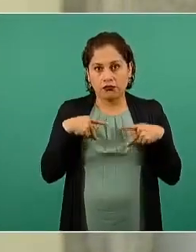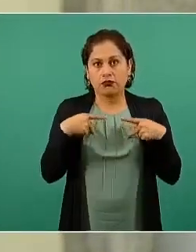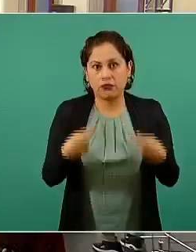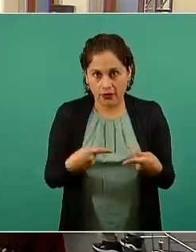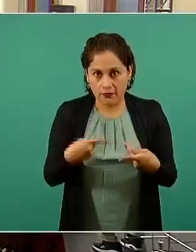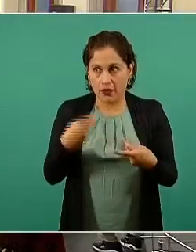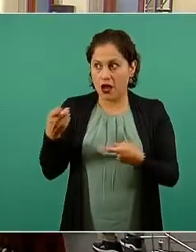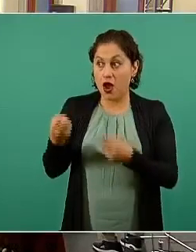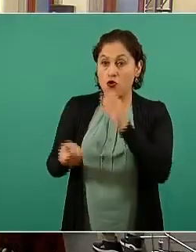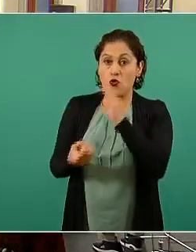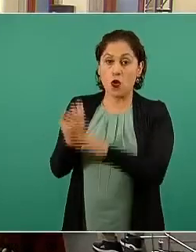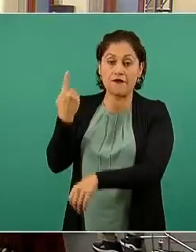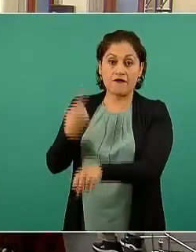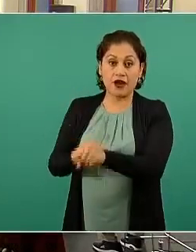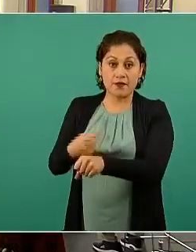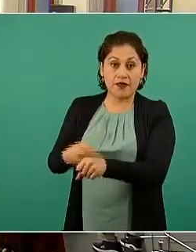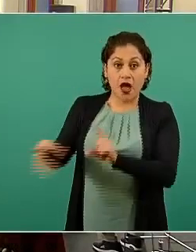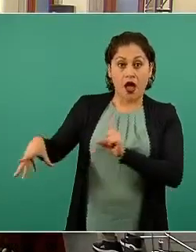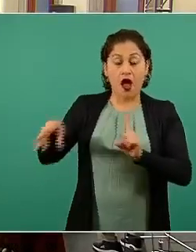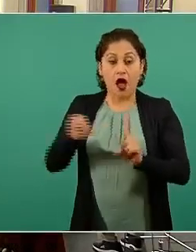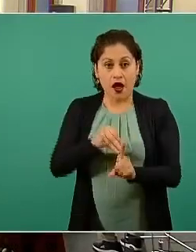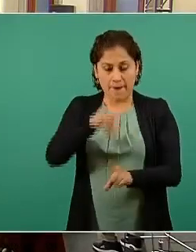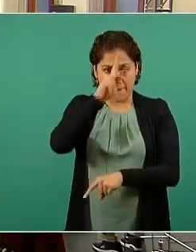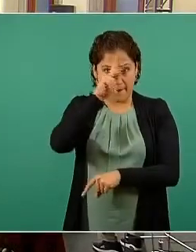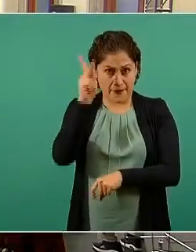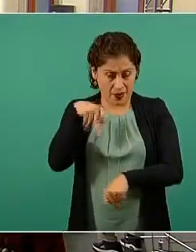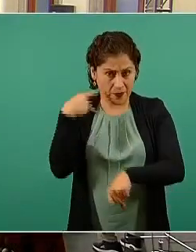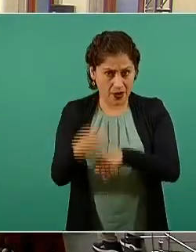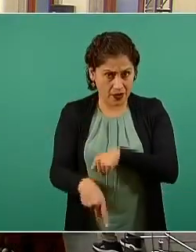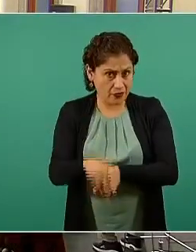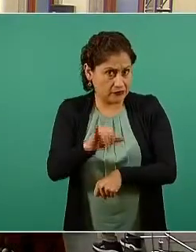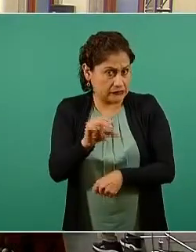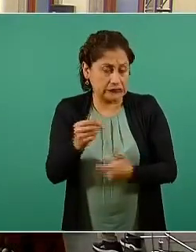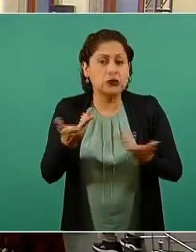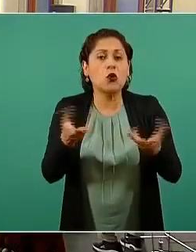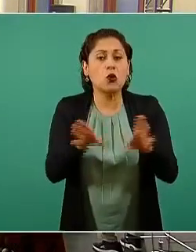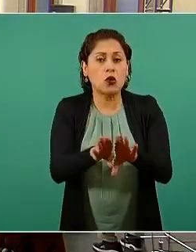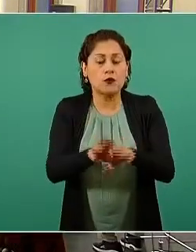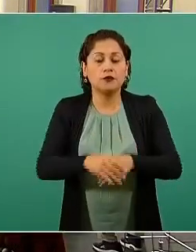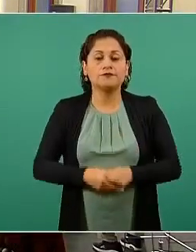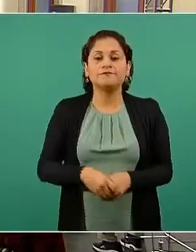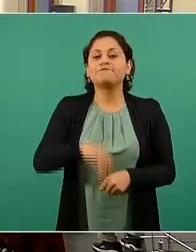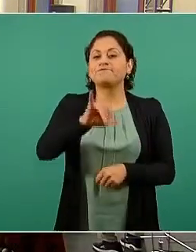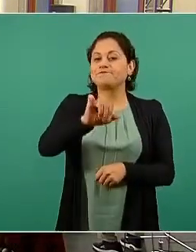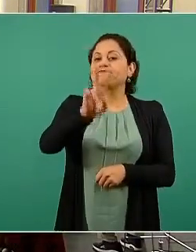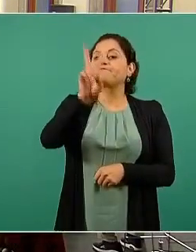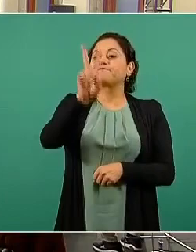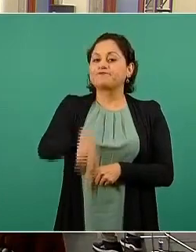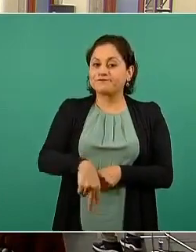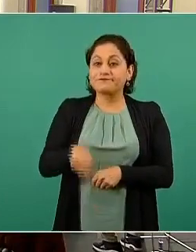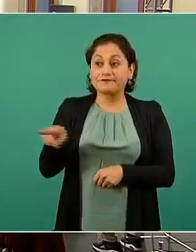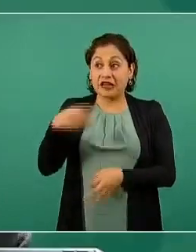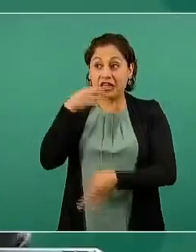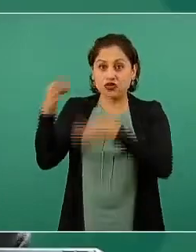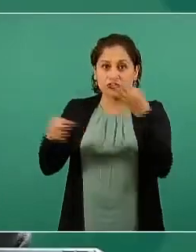decir. Gracias. Sí, este tema del hongo negro, y hoy aparecen otras noticias de un hongo